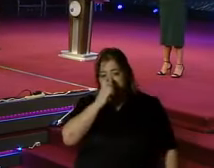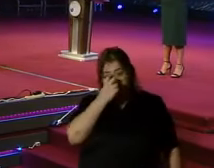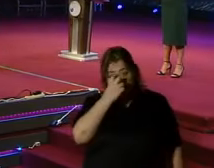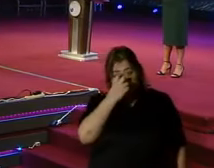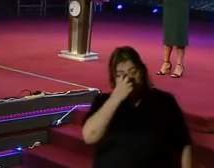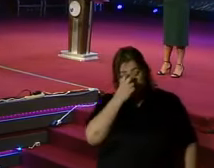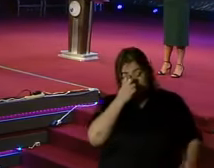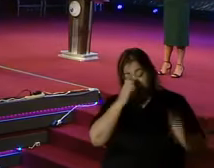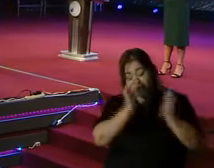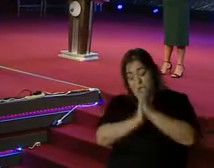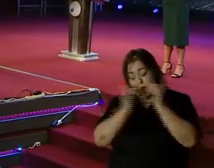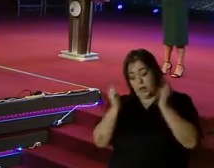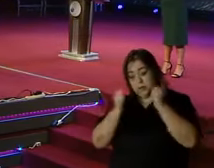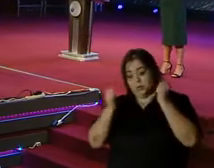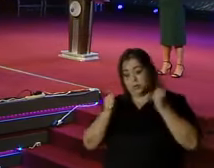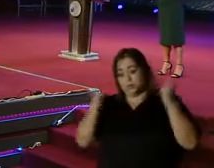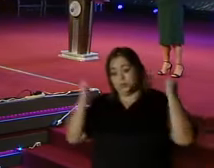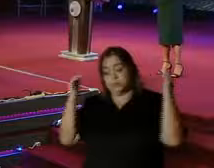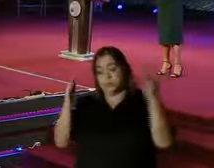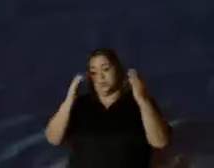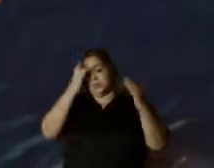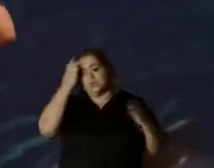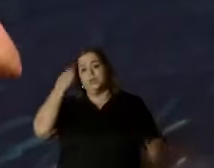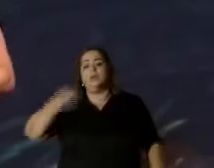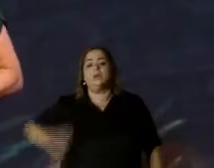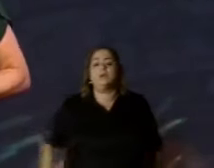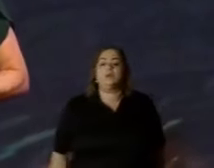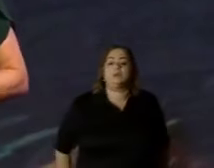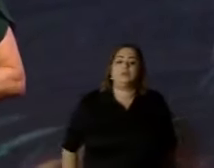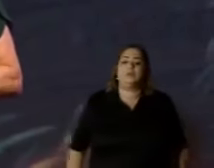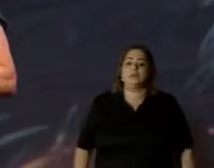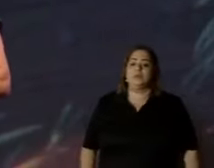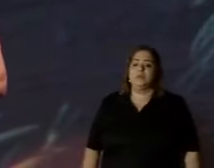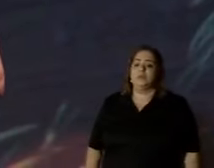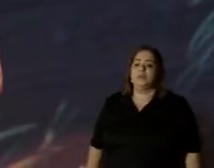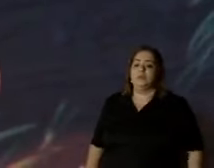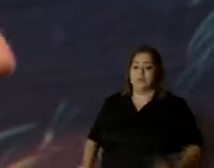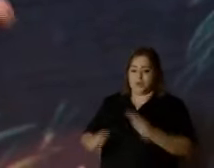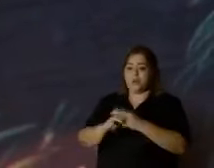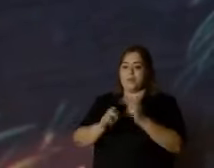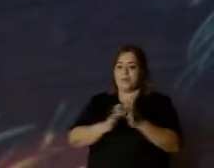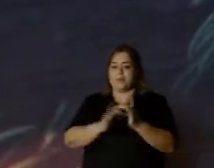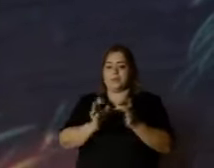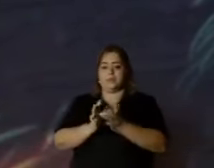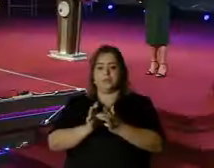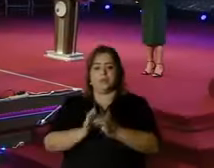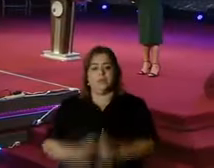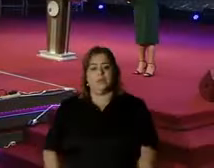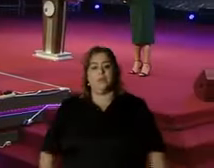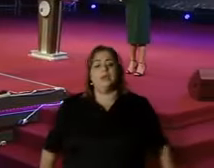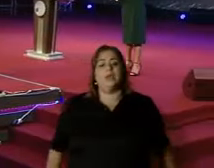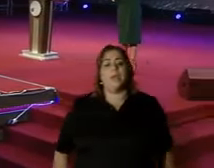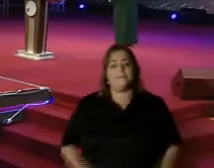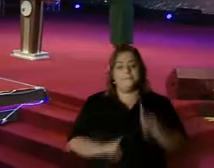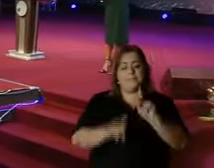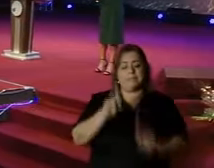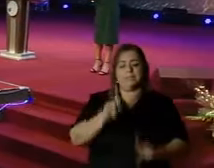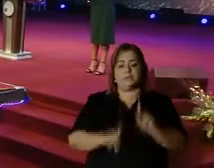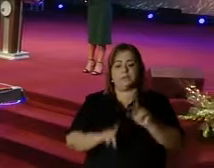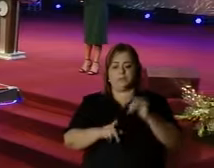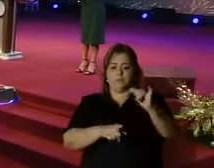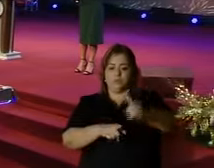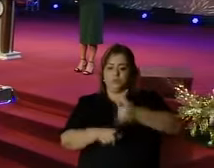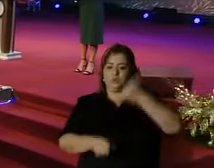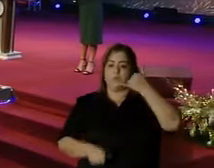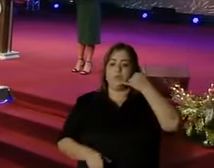Aleluya, aleluya. El nombre de Jesús. Son muchos los que están llamando, yes. Y